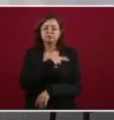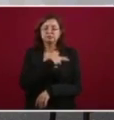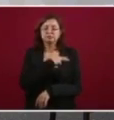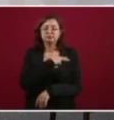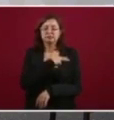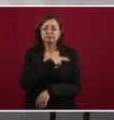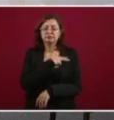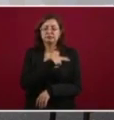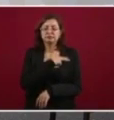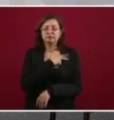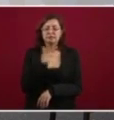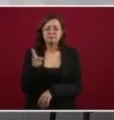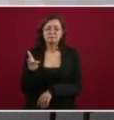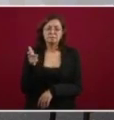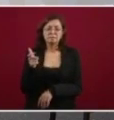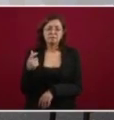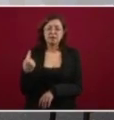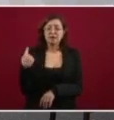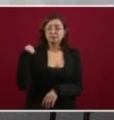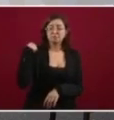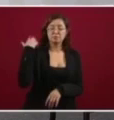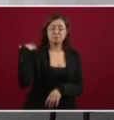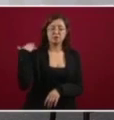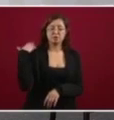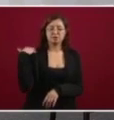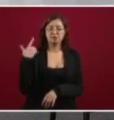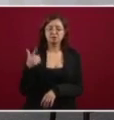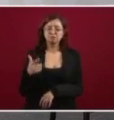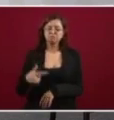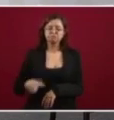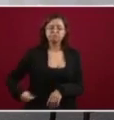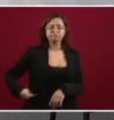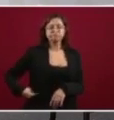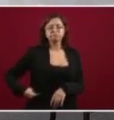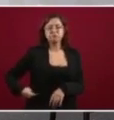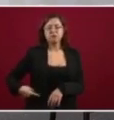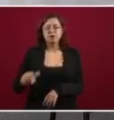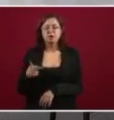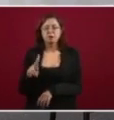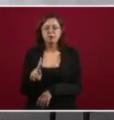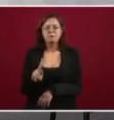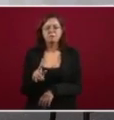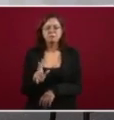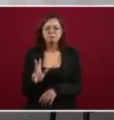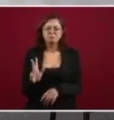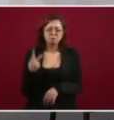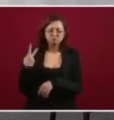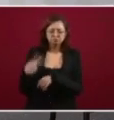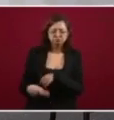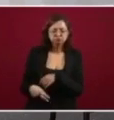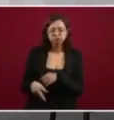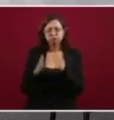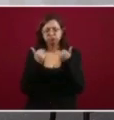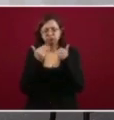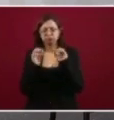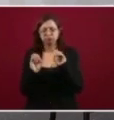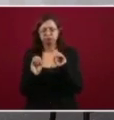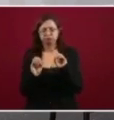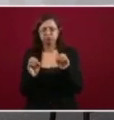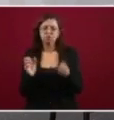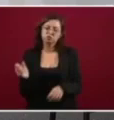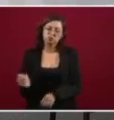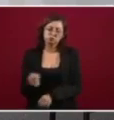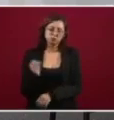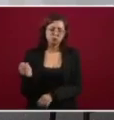la espalda, pero fuera de peligro afortunadamente. El día